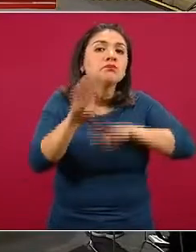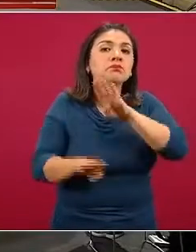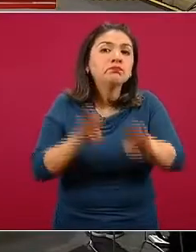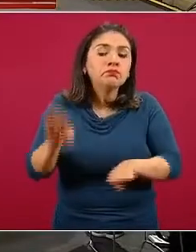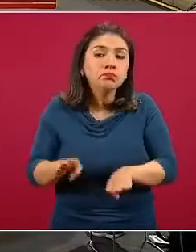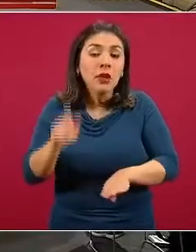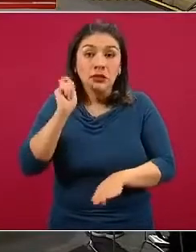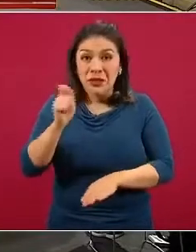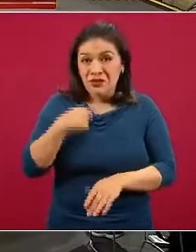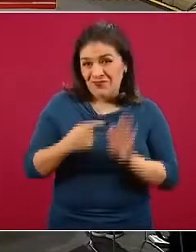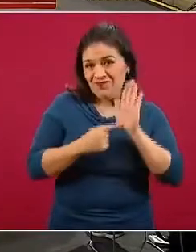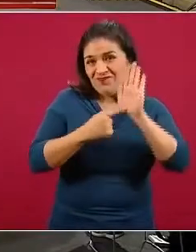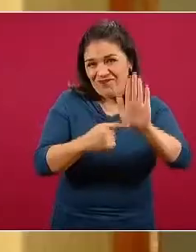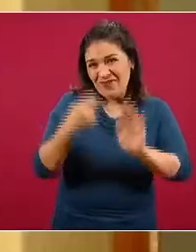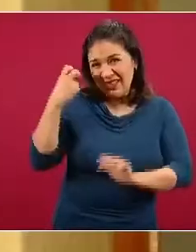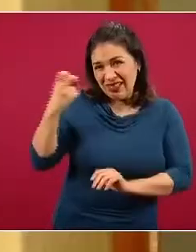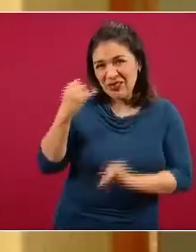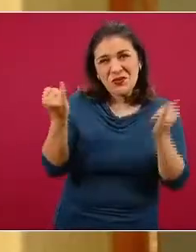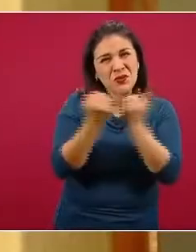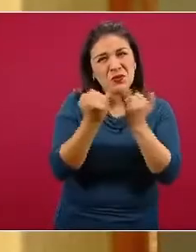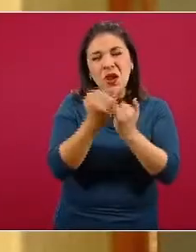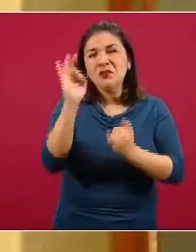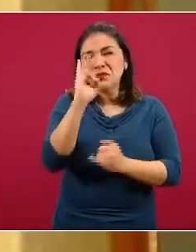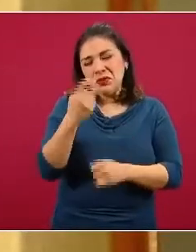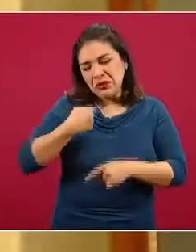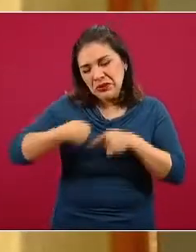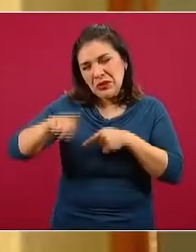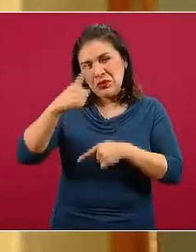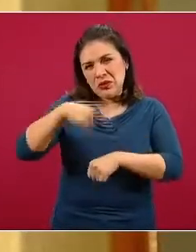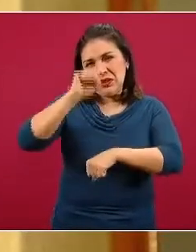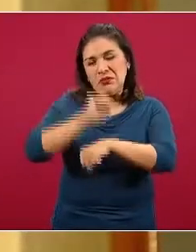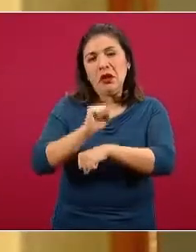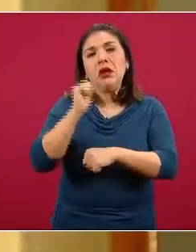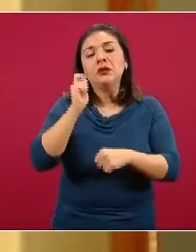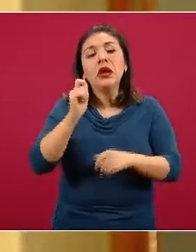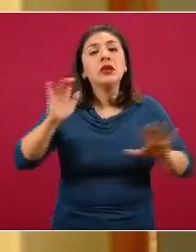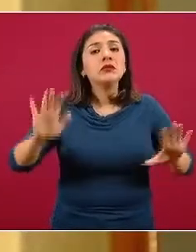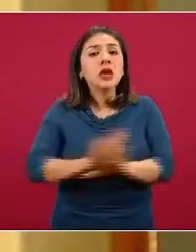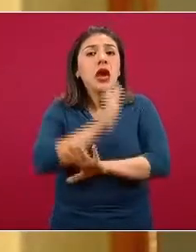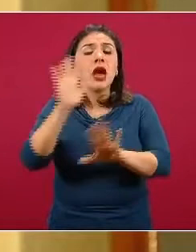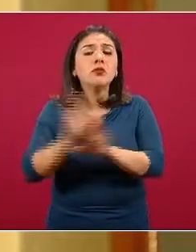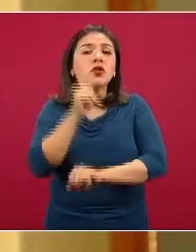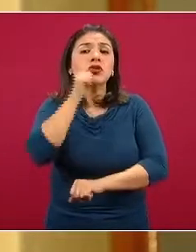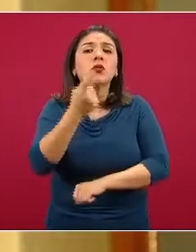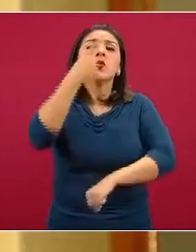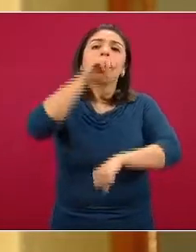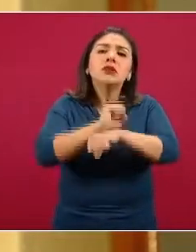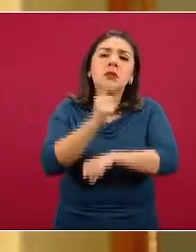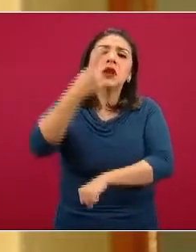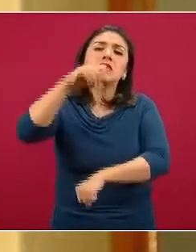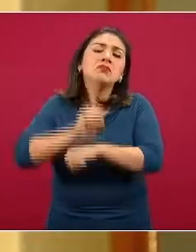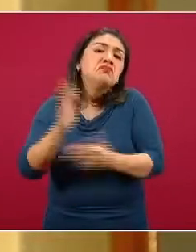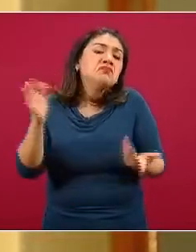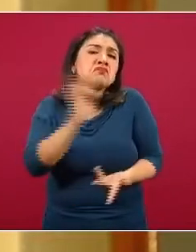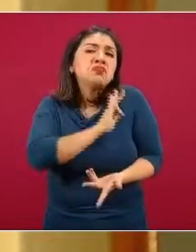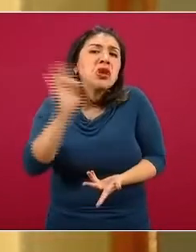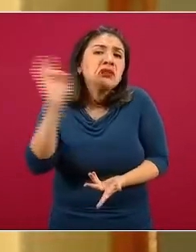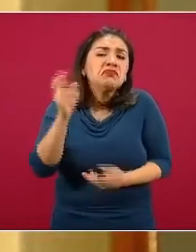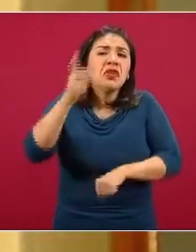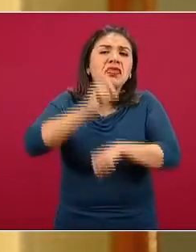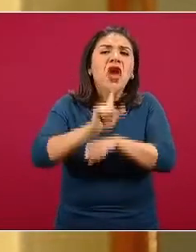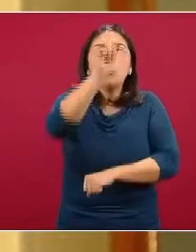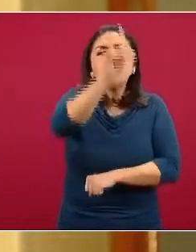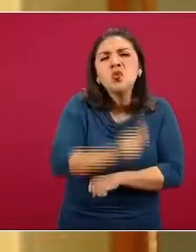y como lo presentábamos también durante la semana, vamos a estar actualizando una vez a la semana, a lo mejor los días